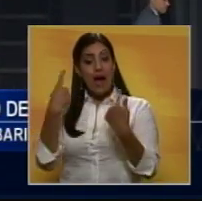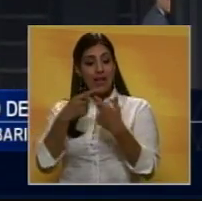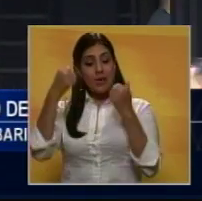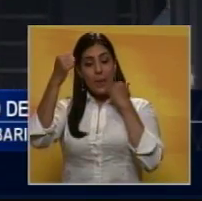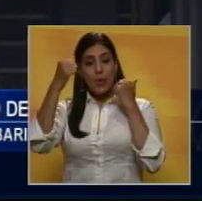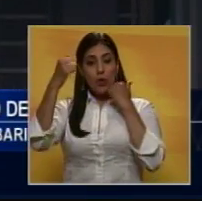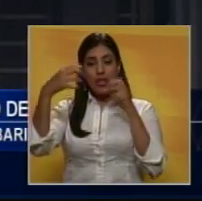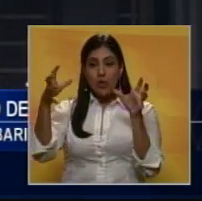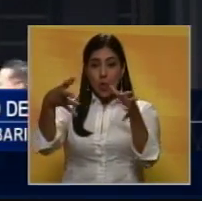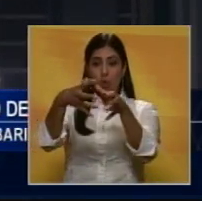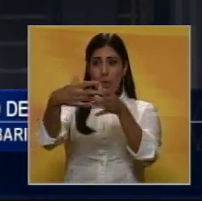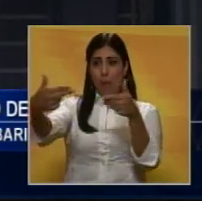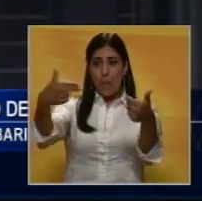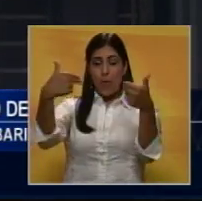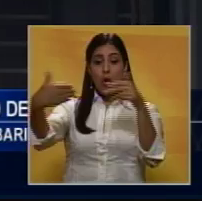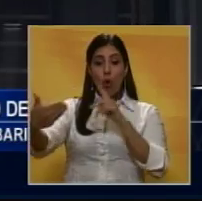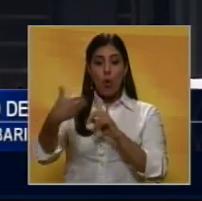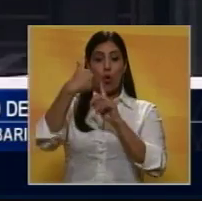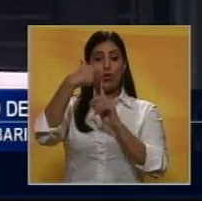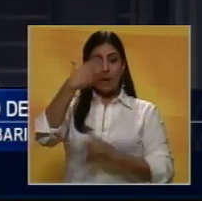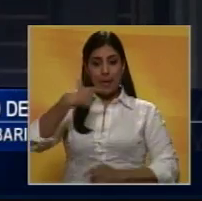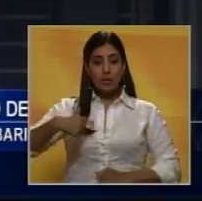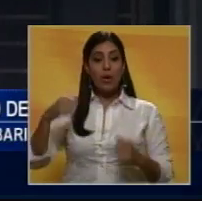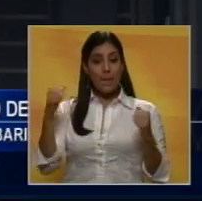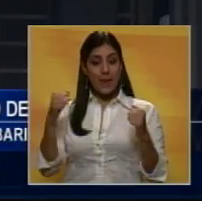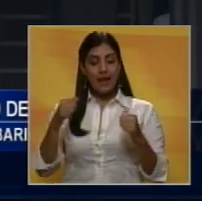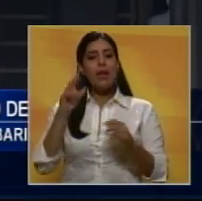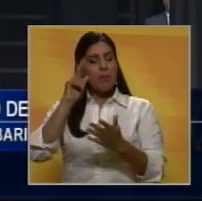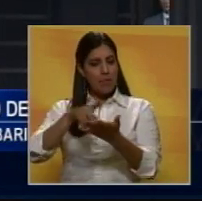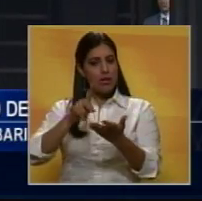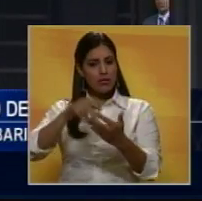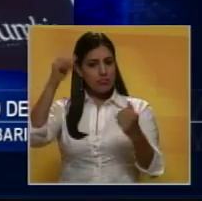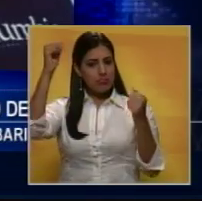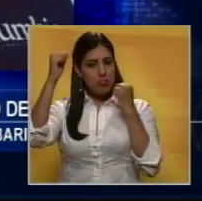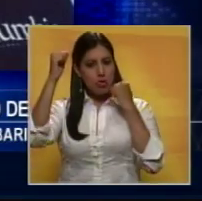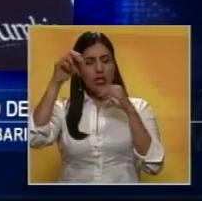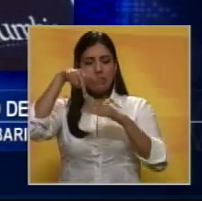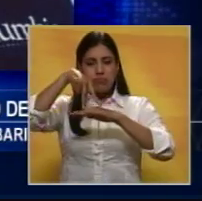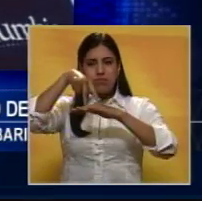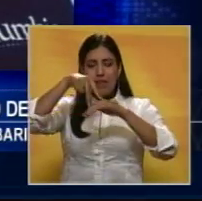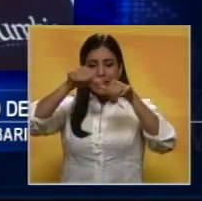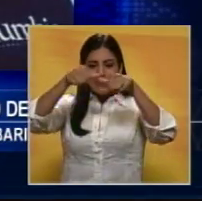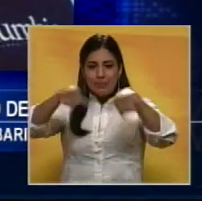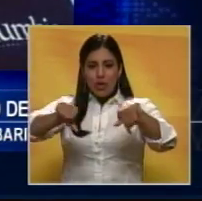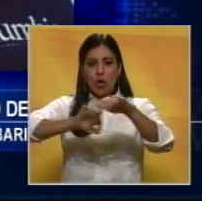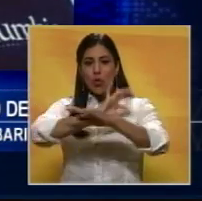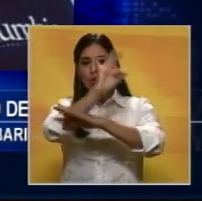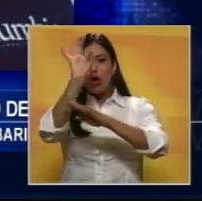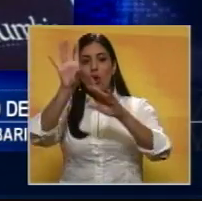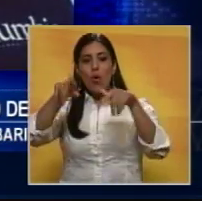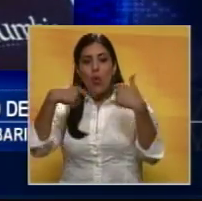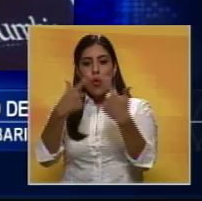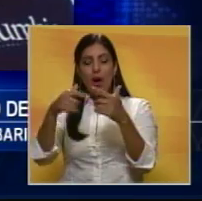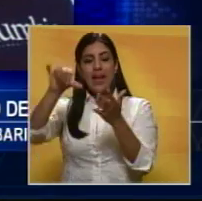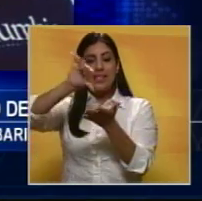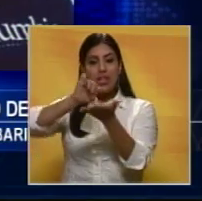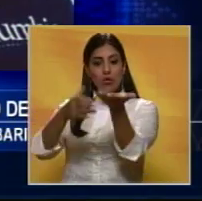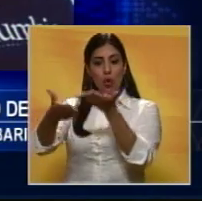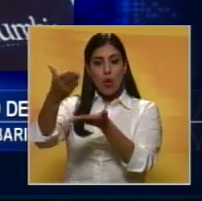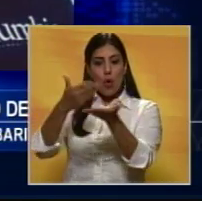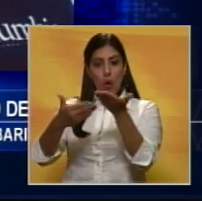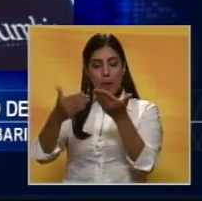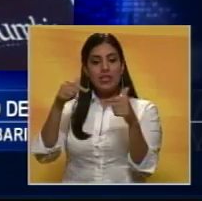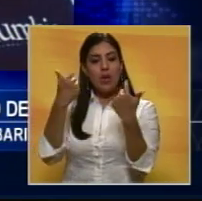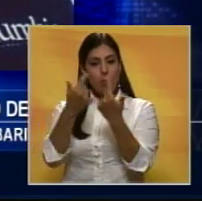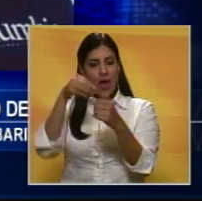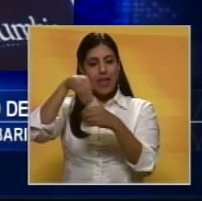la arremetida de grupos armados contra los merideños que participaron en el plantón nacional en las inmediaciones del centro comercial